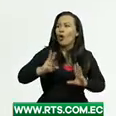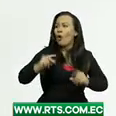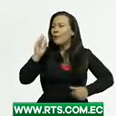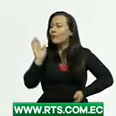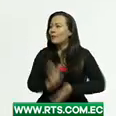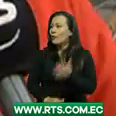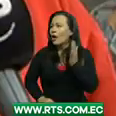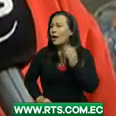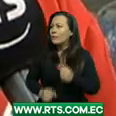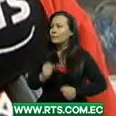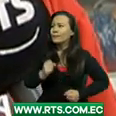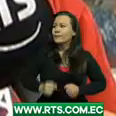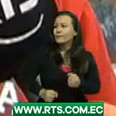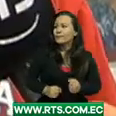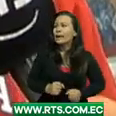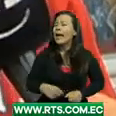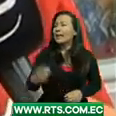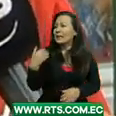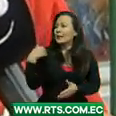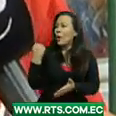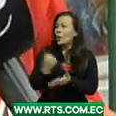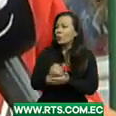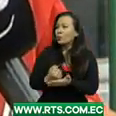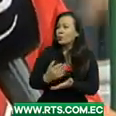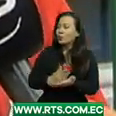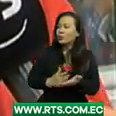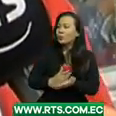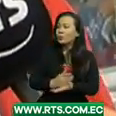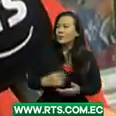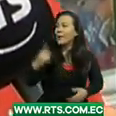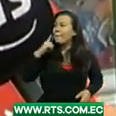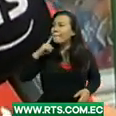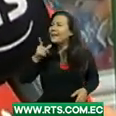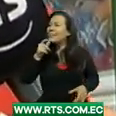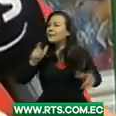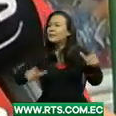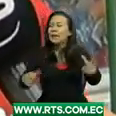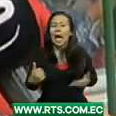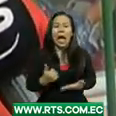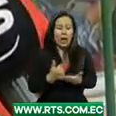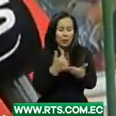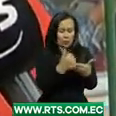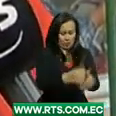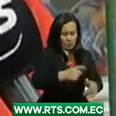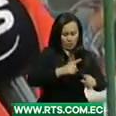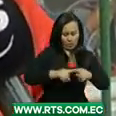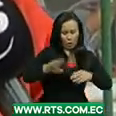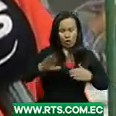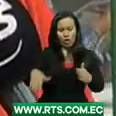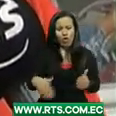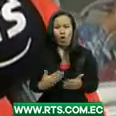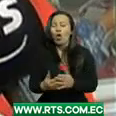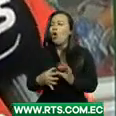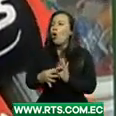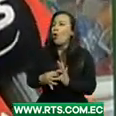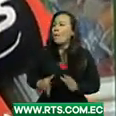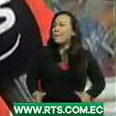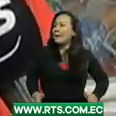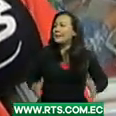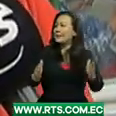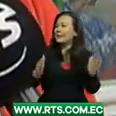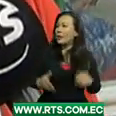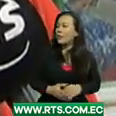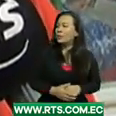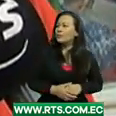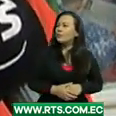No, él iba caminando con el cuchillo para la casa, para que ver si alguien le daba auxilio. Pero está topado con un compañero de él. Y